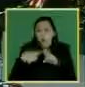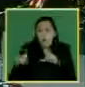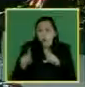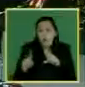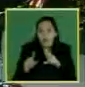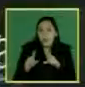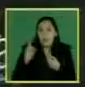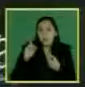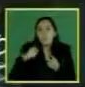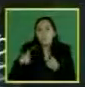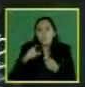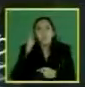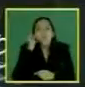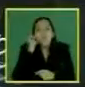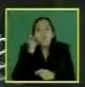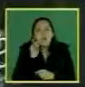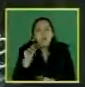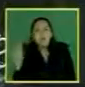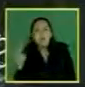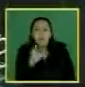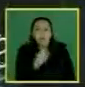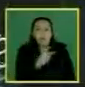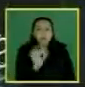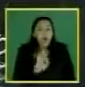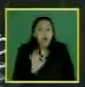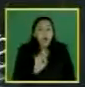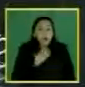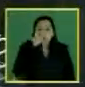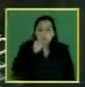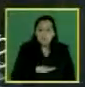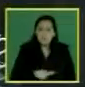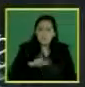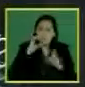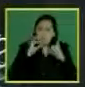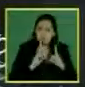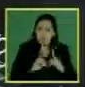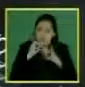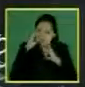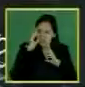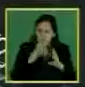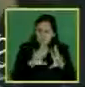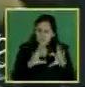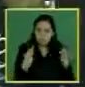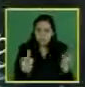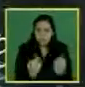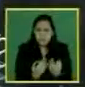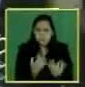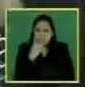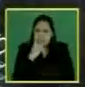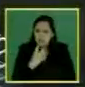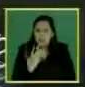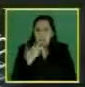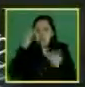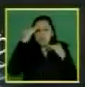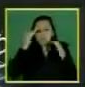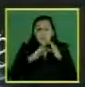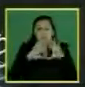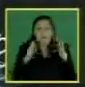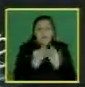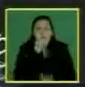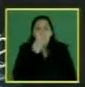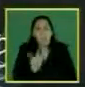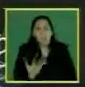casona? ¿O es un hombre sobrio que tiene respeto por la familia, que todo el mundo le conoce a la familia, que atiende a su familia